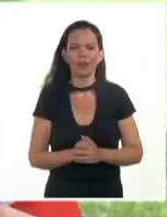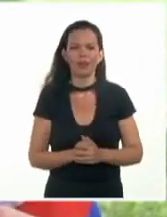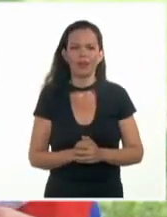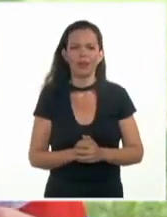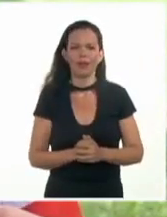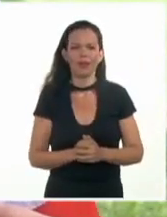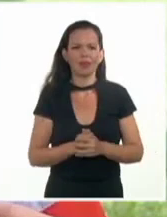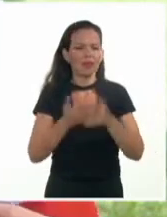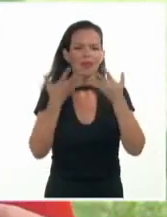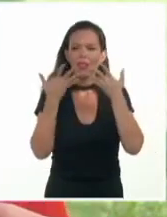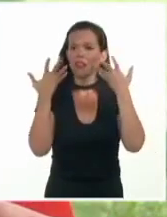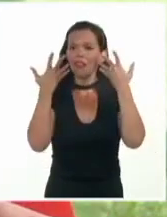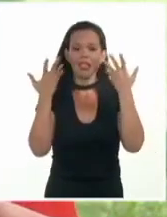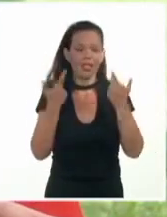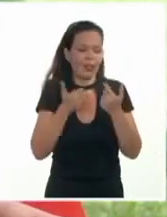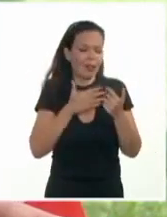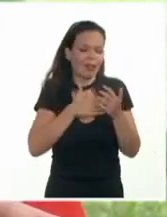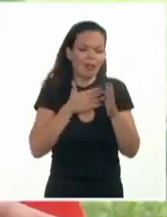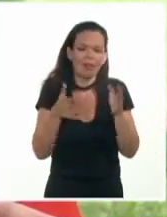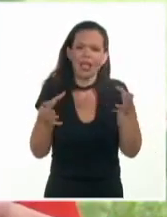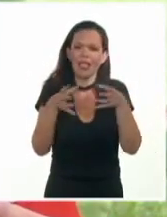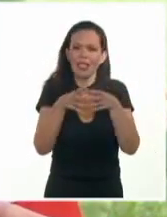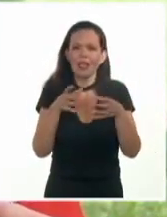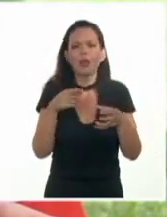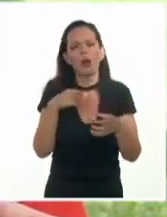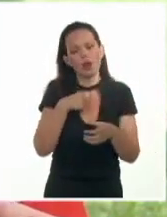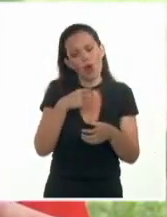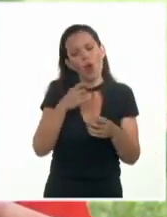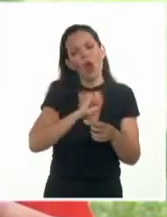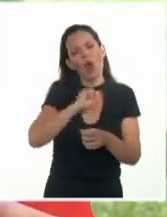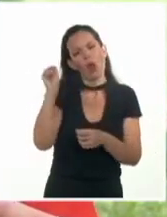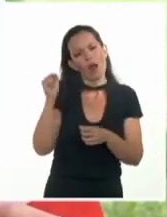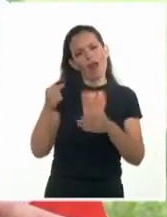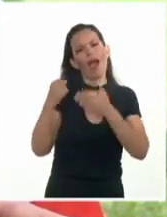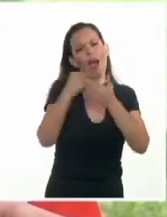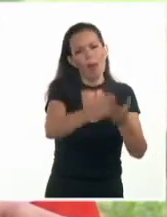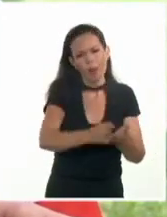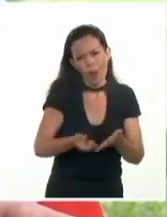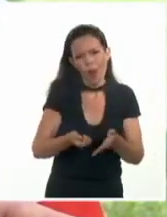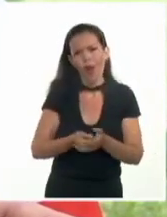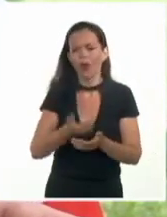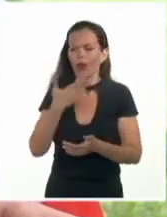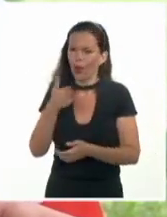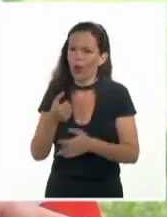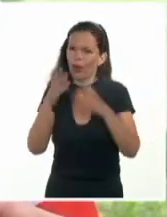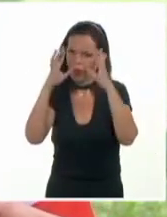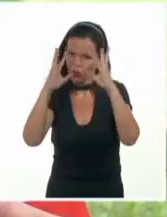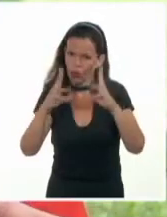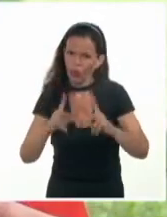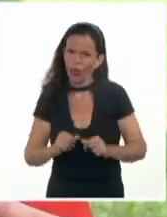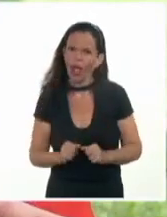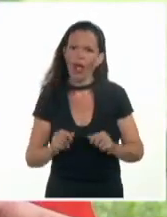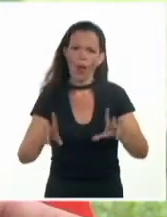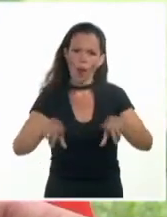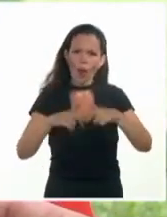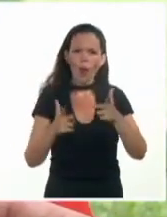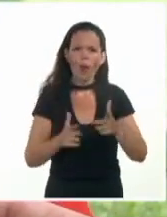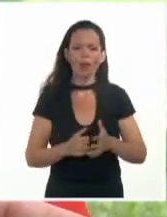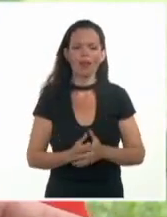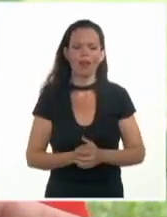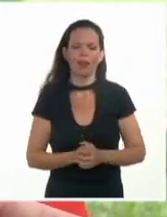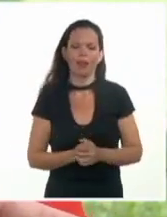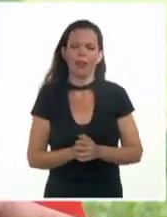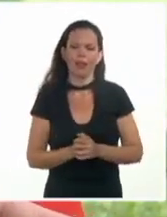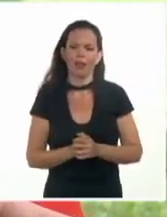Feliz con mi equipo de haberla apoyado. Obtuve el resultado que estábamos esperando. Y